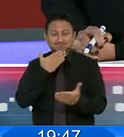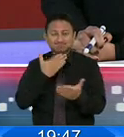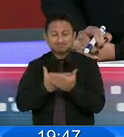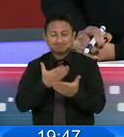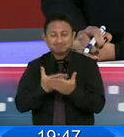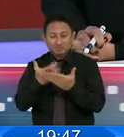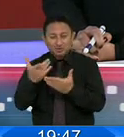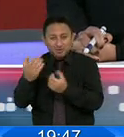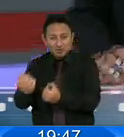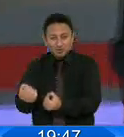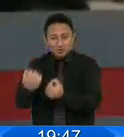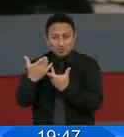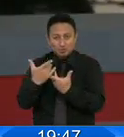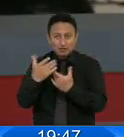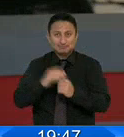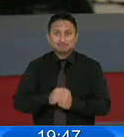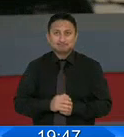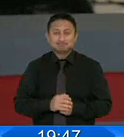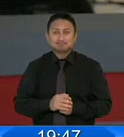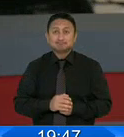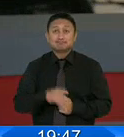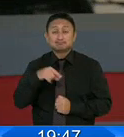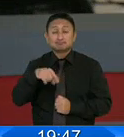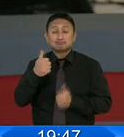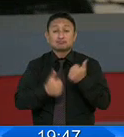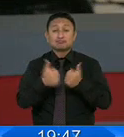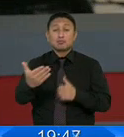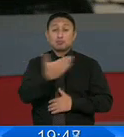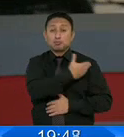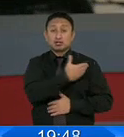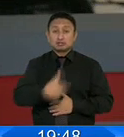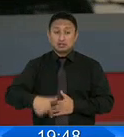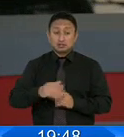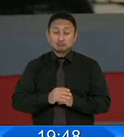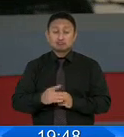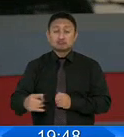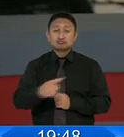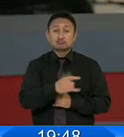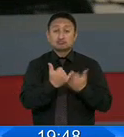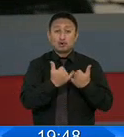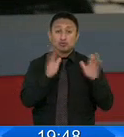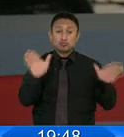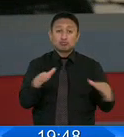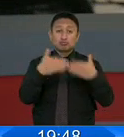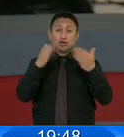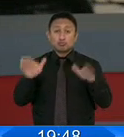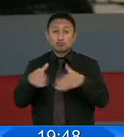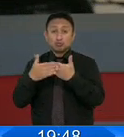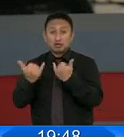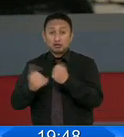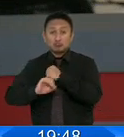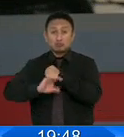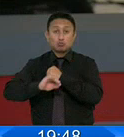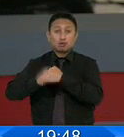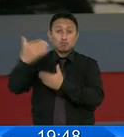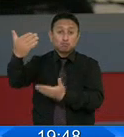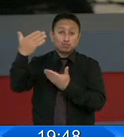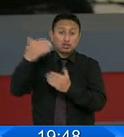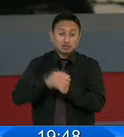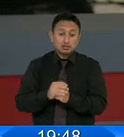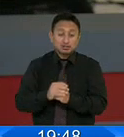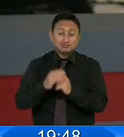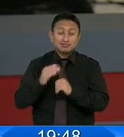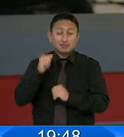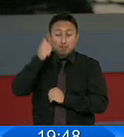por traernos esa información de primera mano. Y los candidatos presidenciales llevaron a cabo los cierres de sus campañas políticas previo al inicio